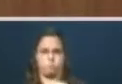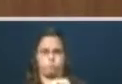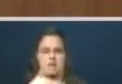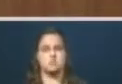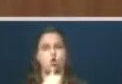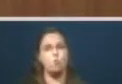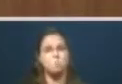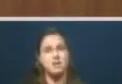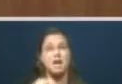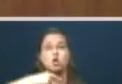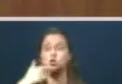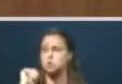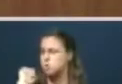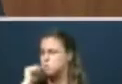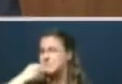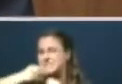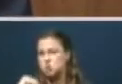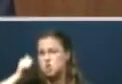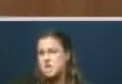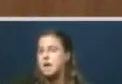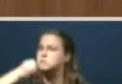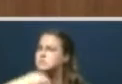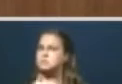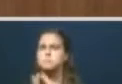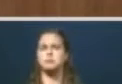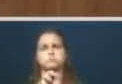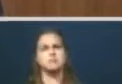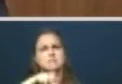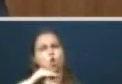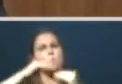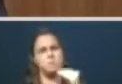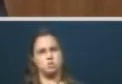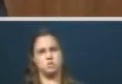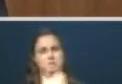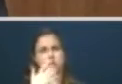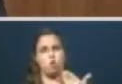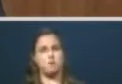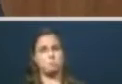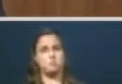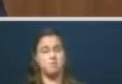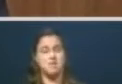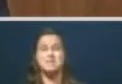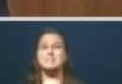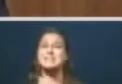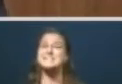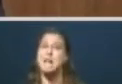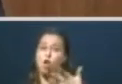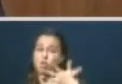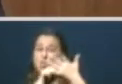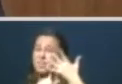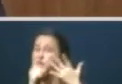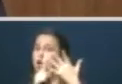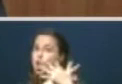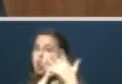demora siempre ha sido inferior a la nacional castilla y león es una de las solo cinco comunidades que facilitan datos